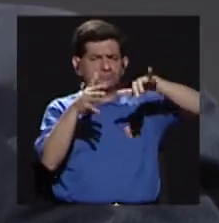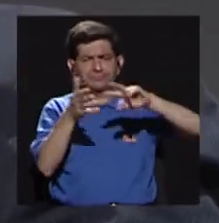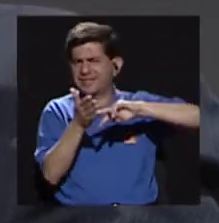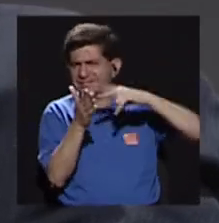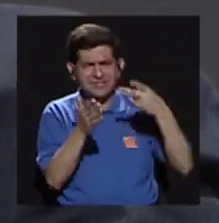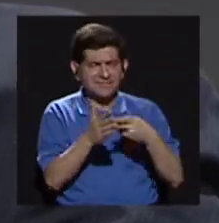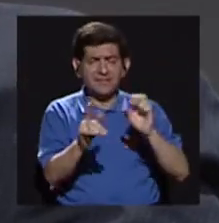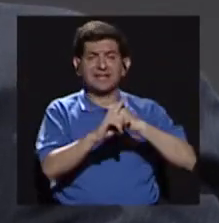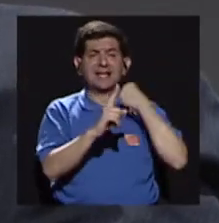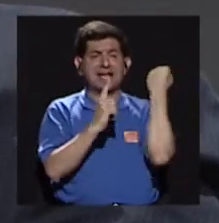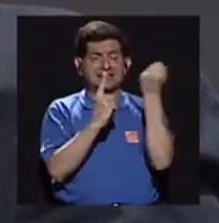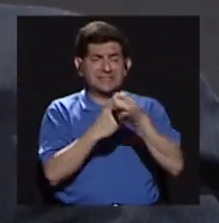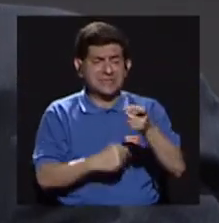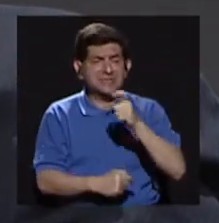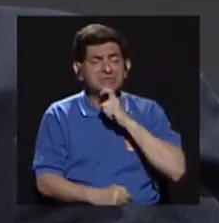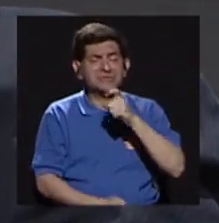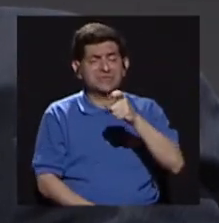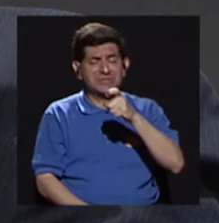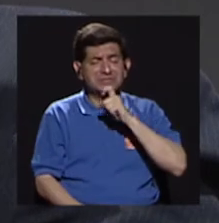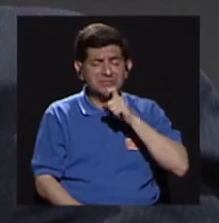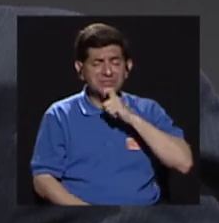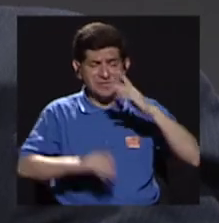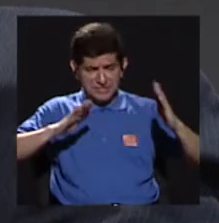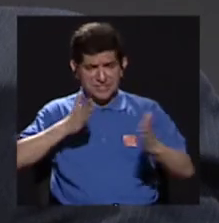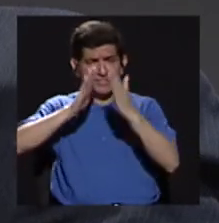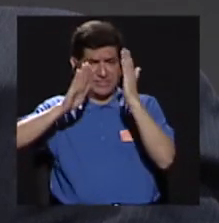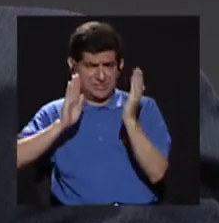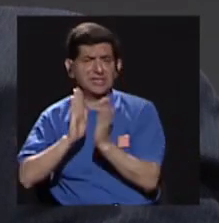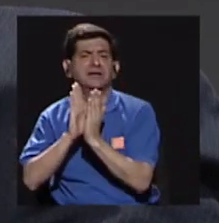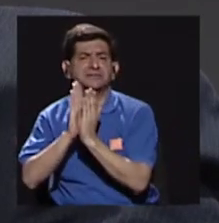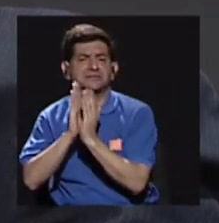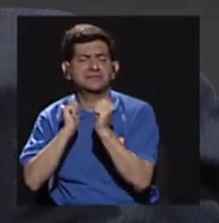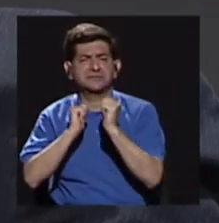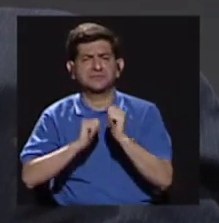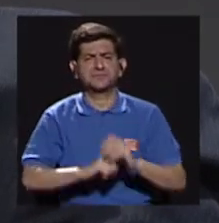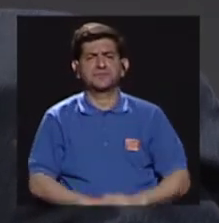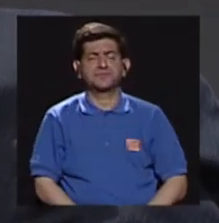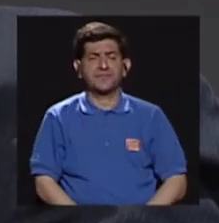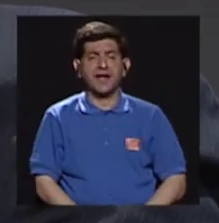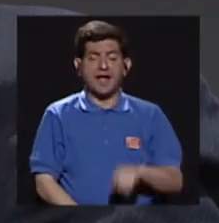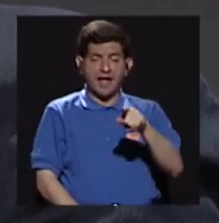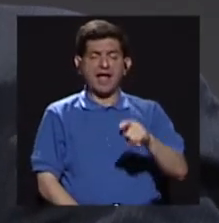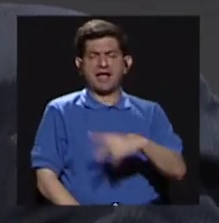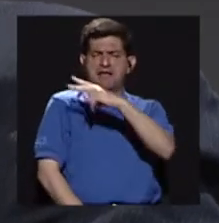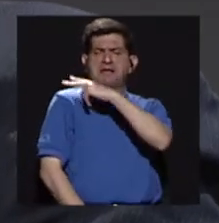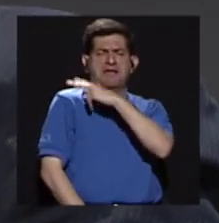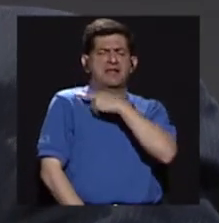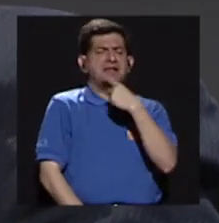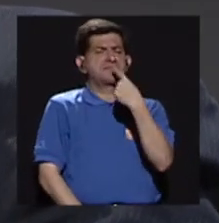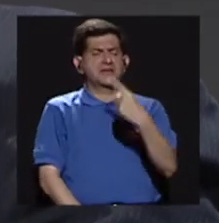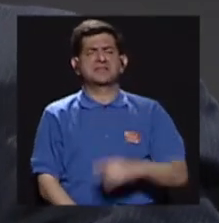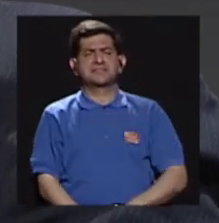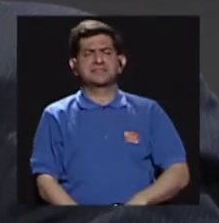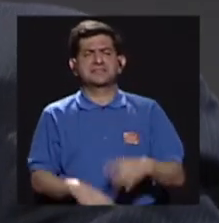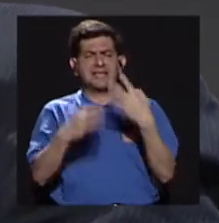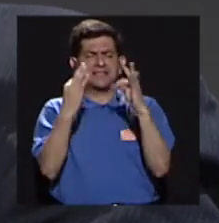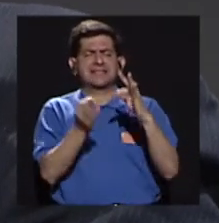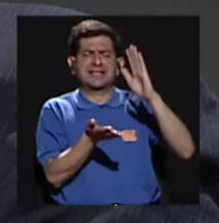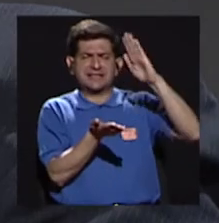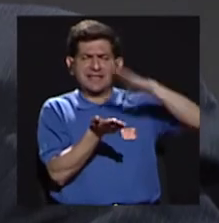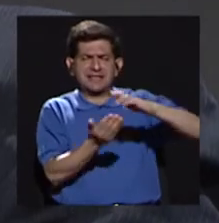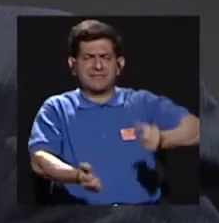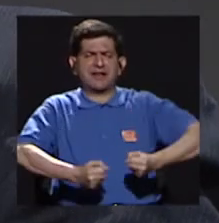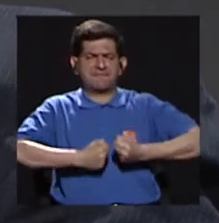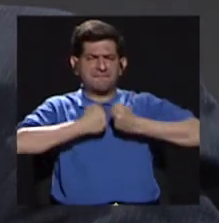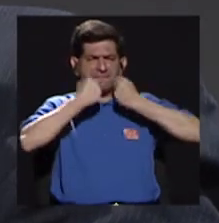de dificultades y por lo tanto el capitán ha decidido disminuir un poco la